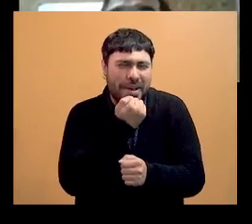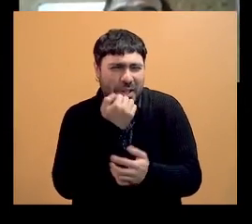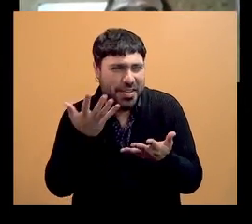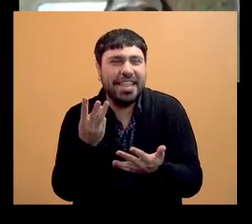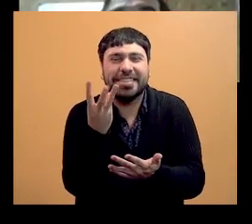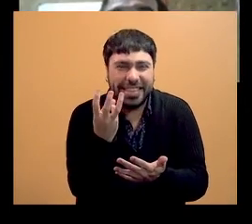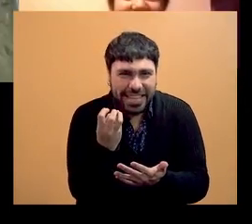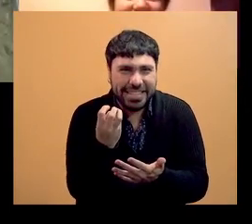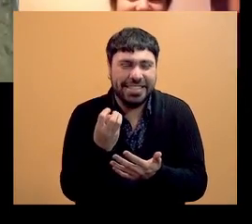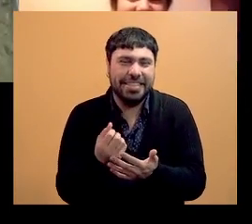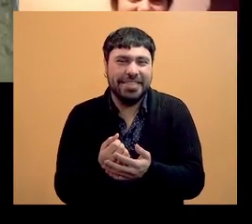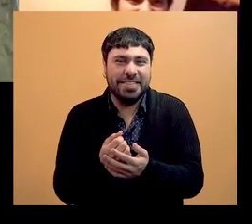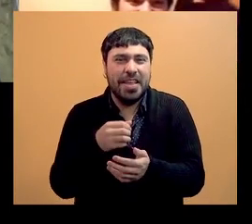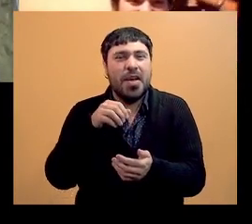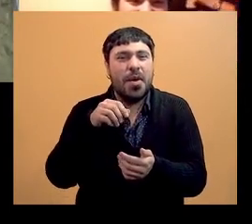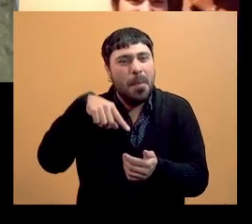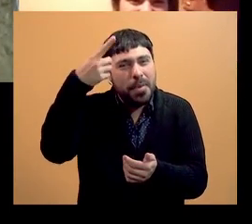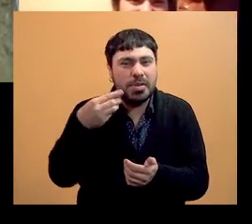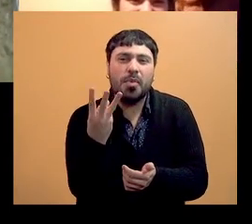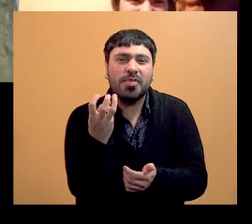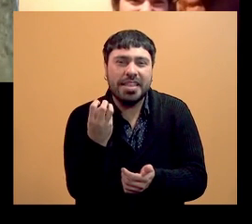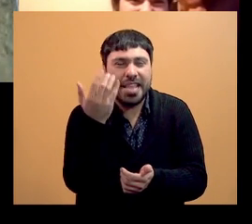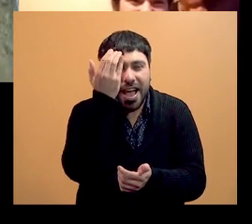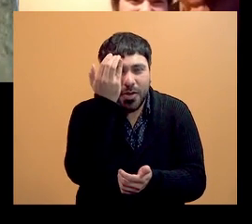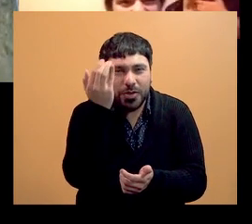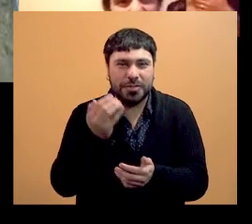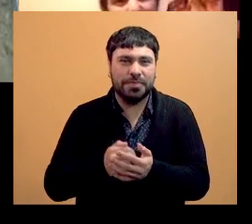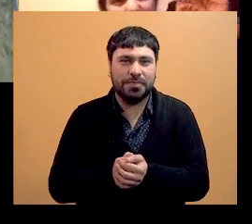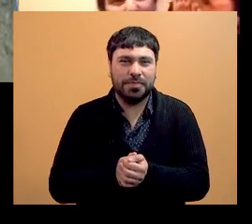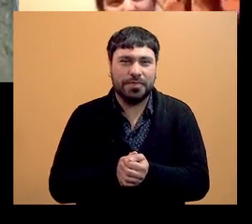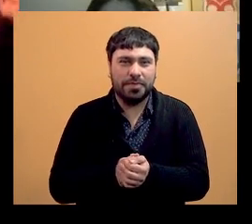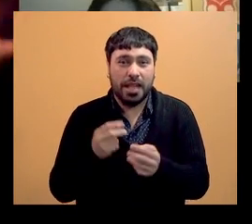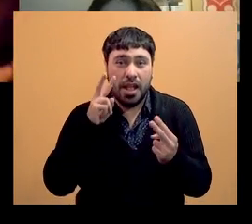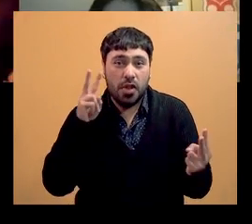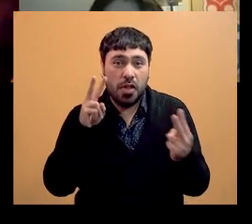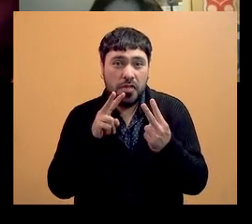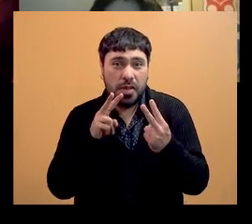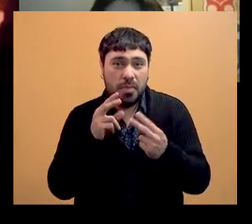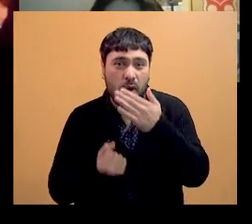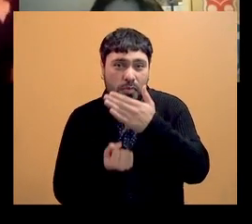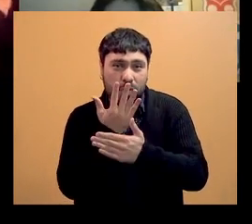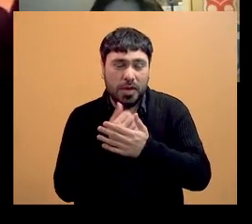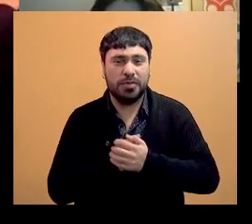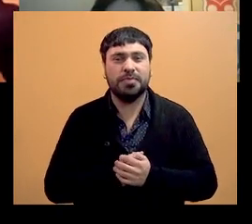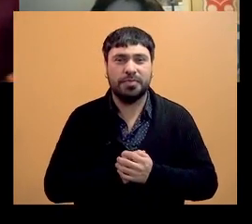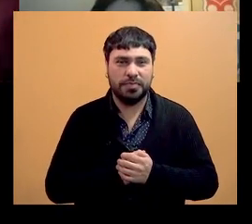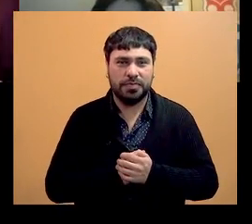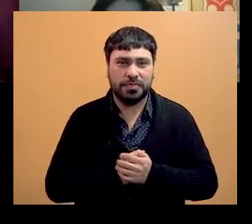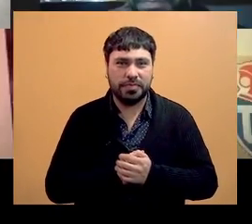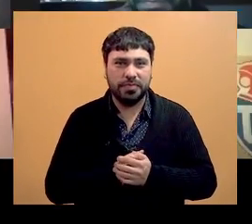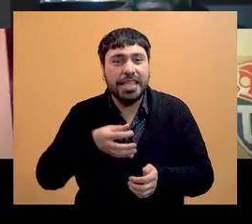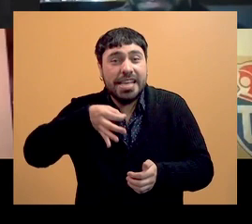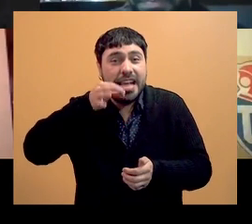13, perdón. El próximo 13 de agosto, entonces, nos vemos de nuevo en un próximo café científico